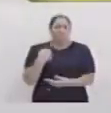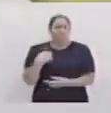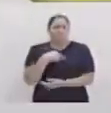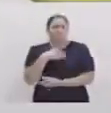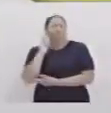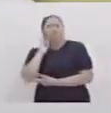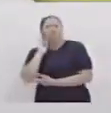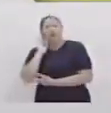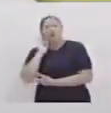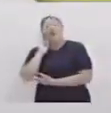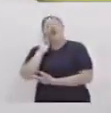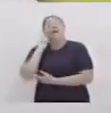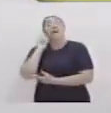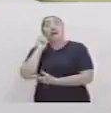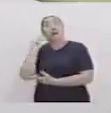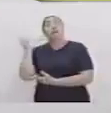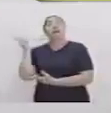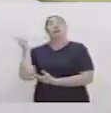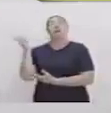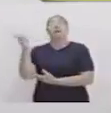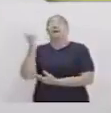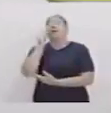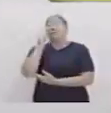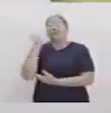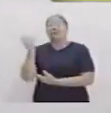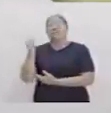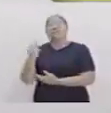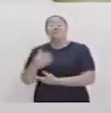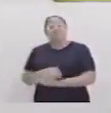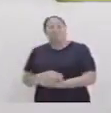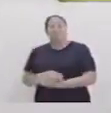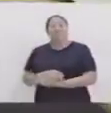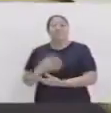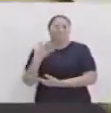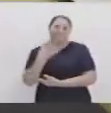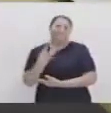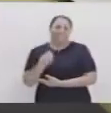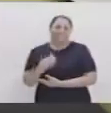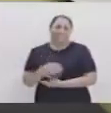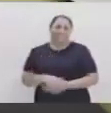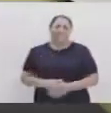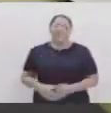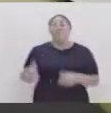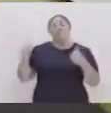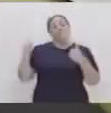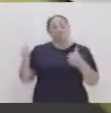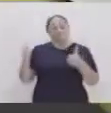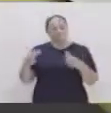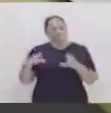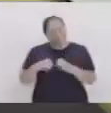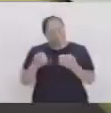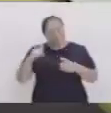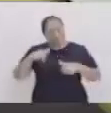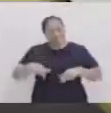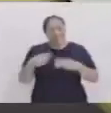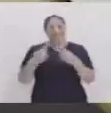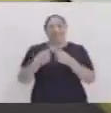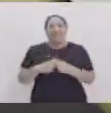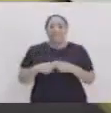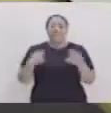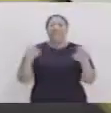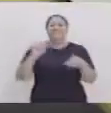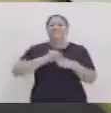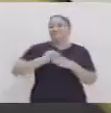imaginamos nosotros lo que él quiso decir con la música. Exacto. Muy bien, Claudia, vamos a empezar